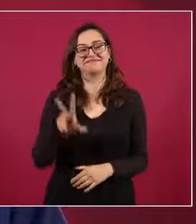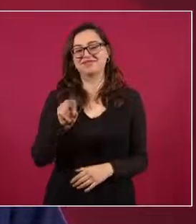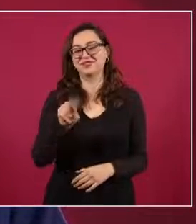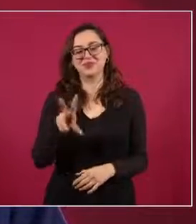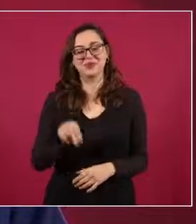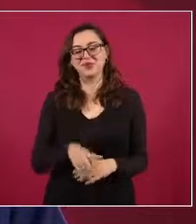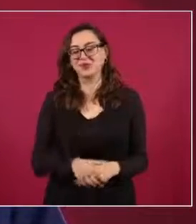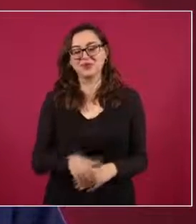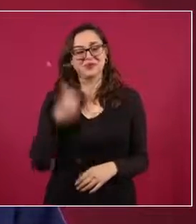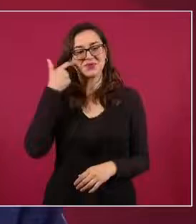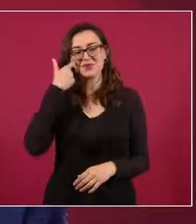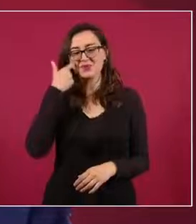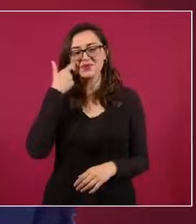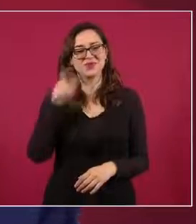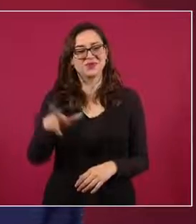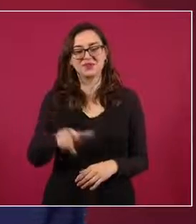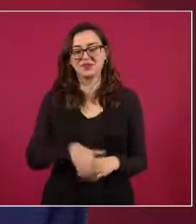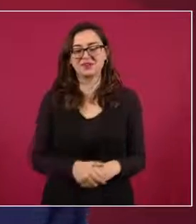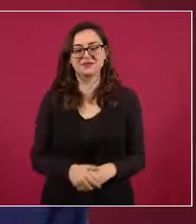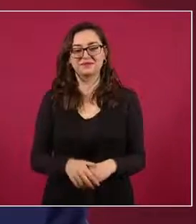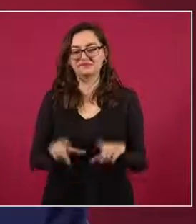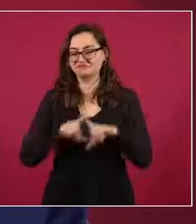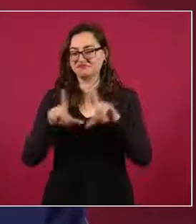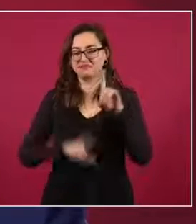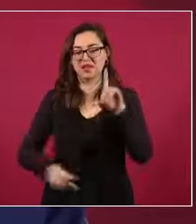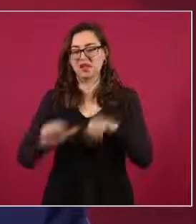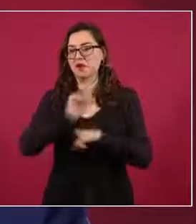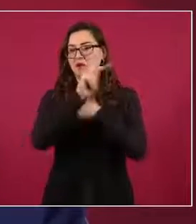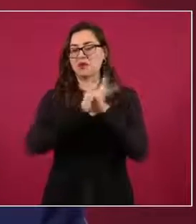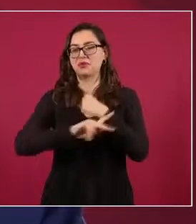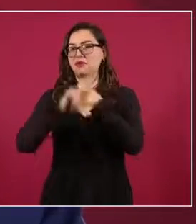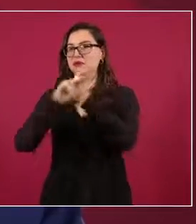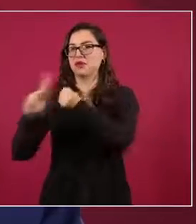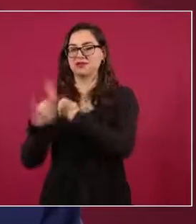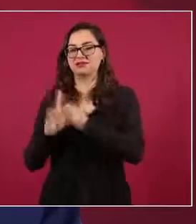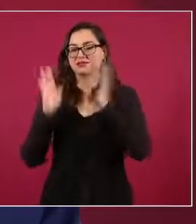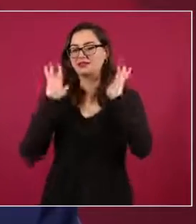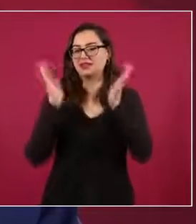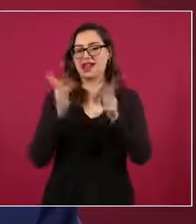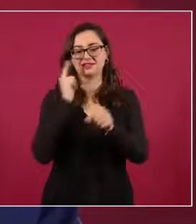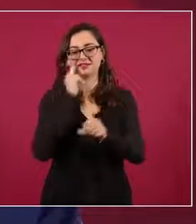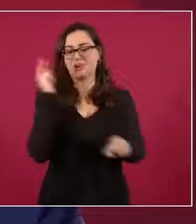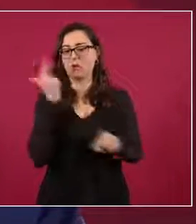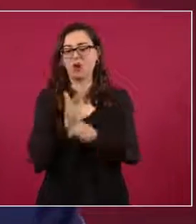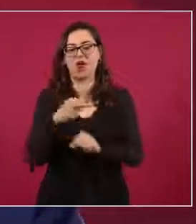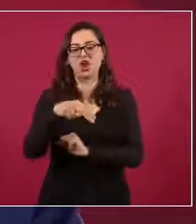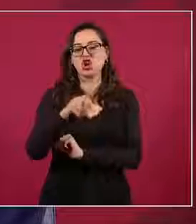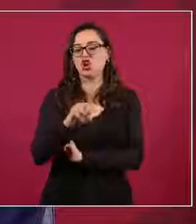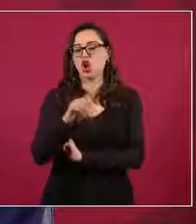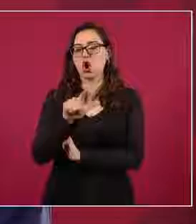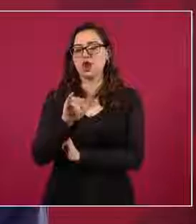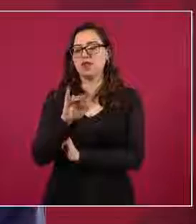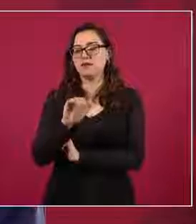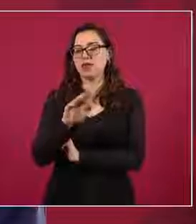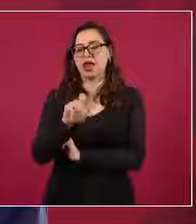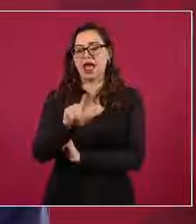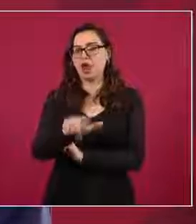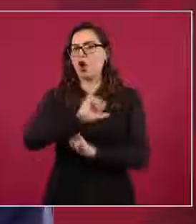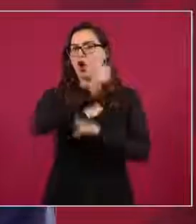ya no. Ni en México ni en el mundo. Es un fracaso la política